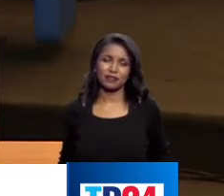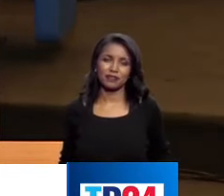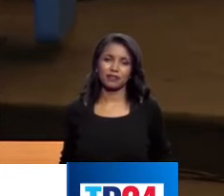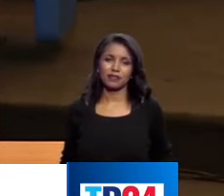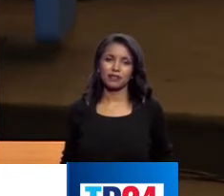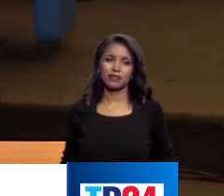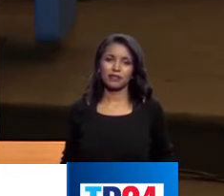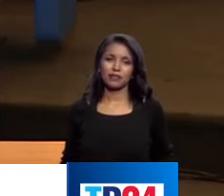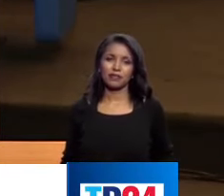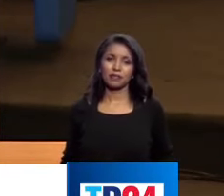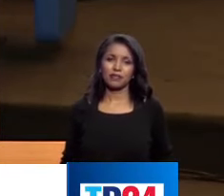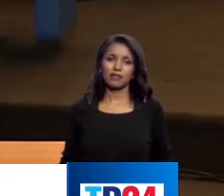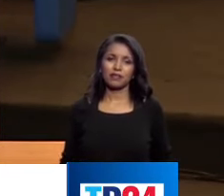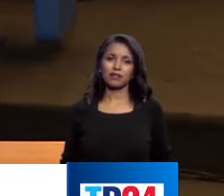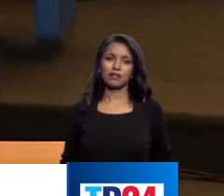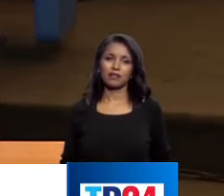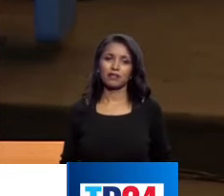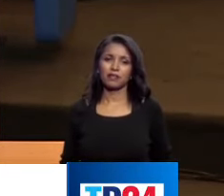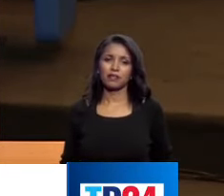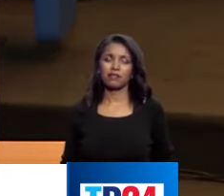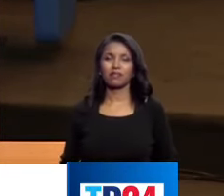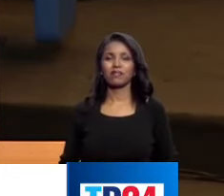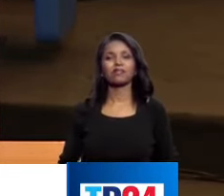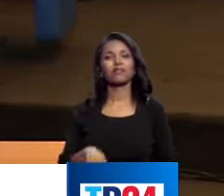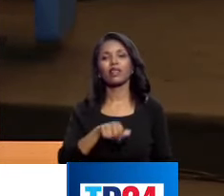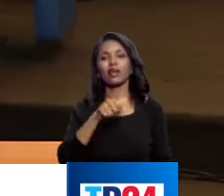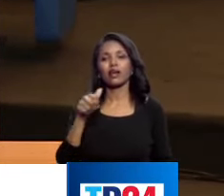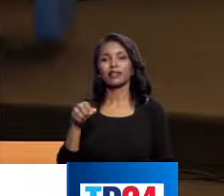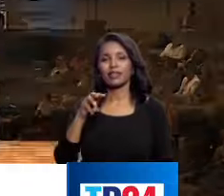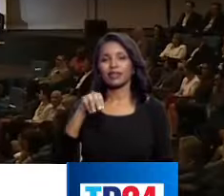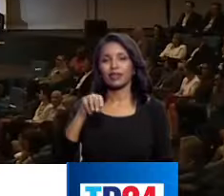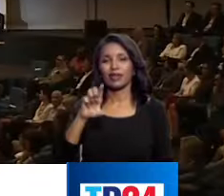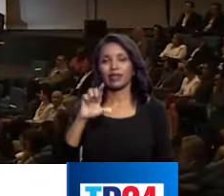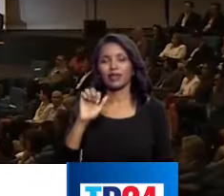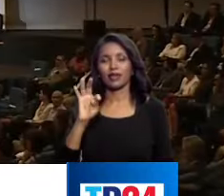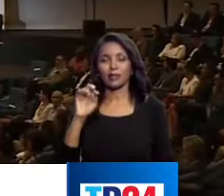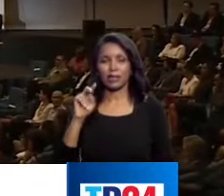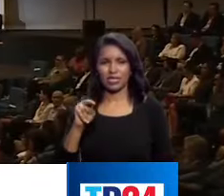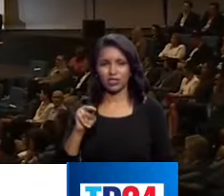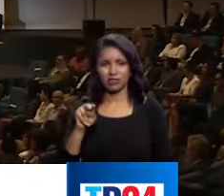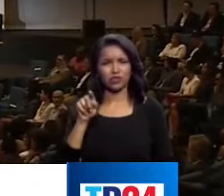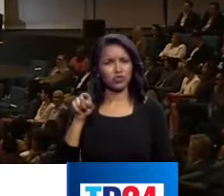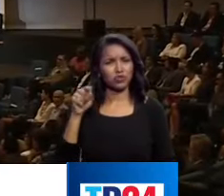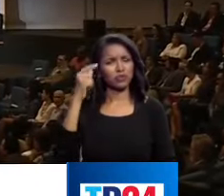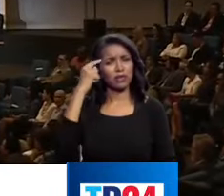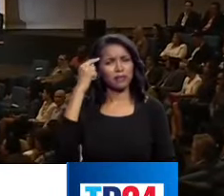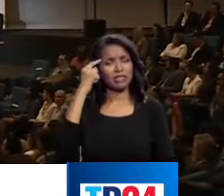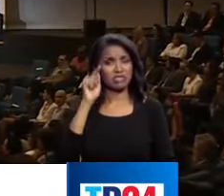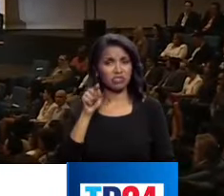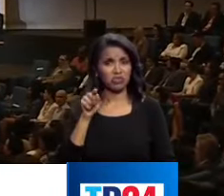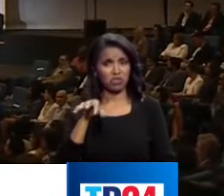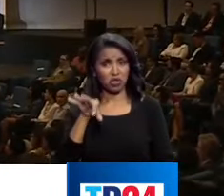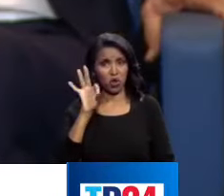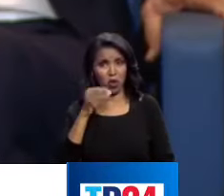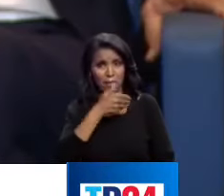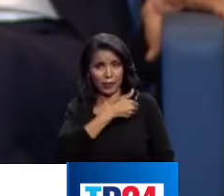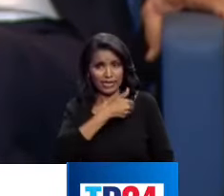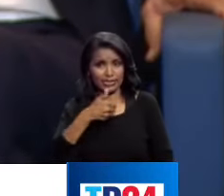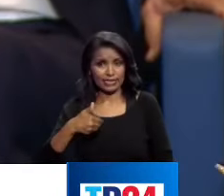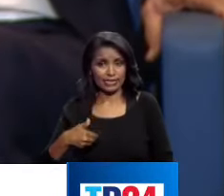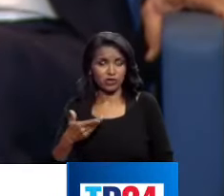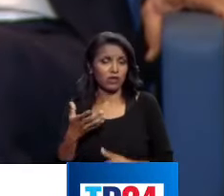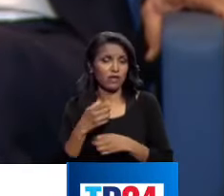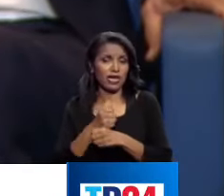Tiempo. El turno le corresponde ahora al candidato Melitón Arrocha. ¿Cuál es su plan o estrategia para incrementar el número